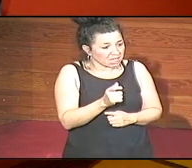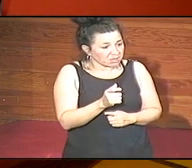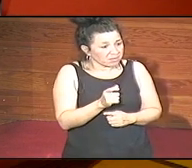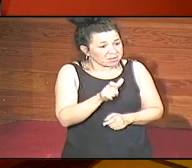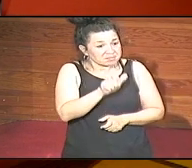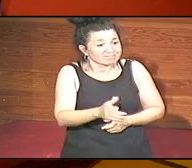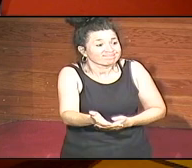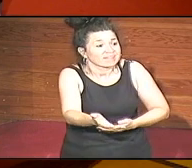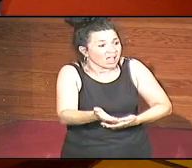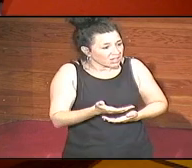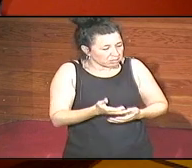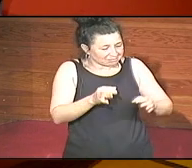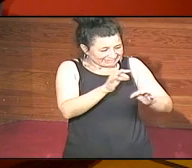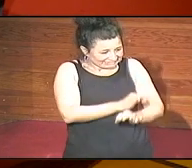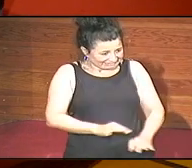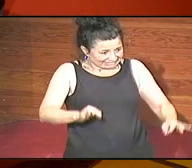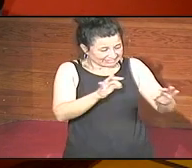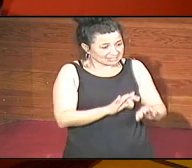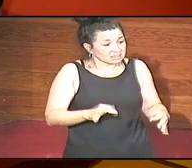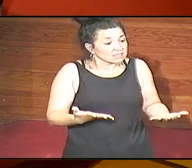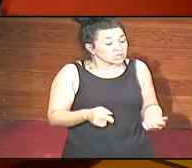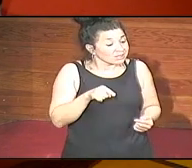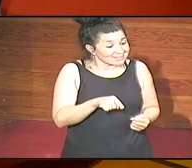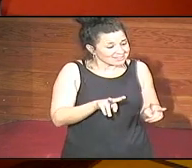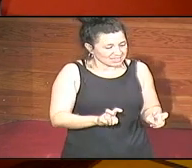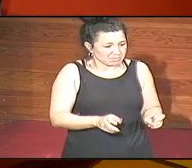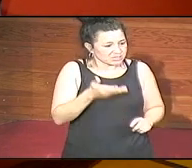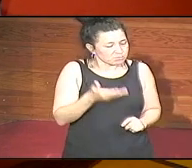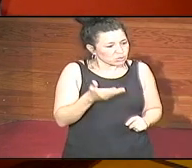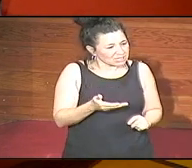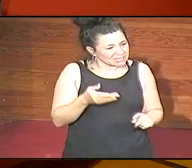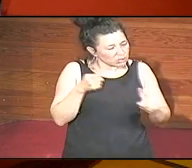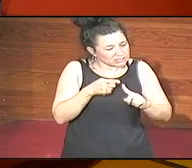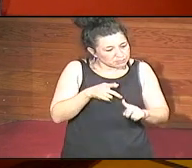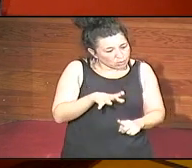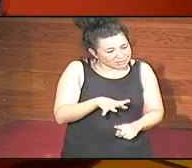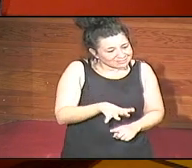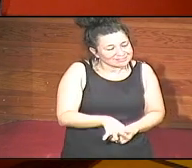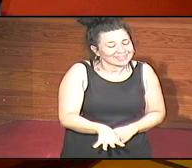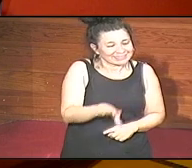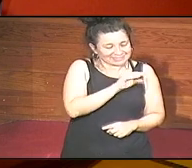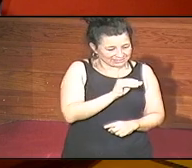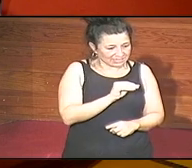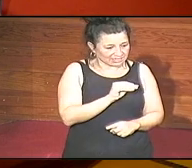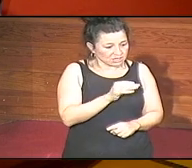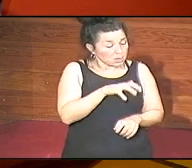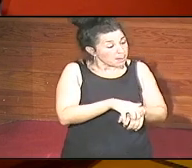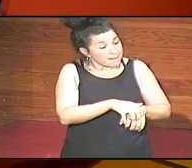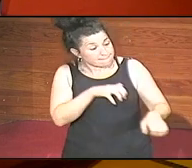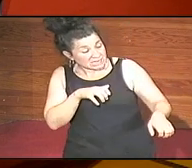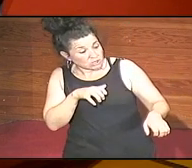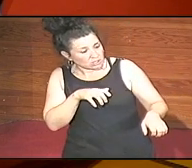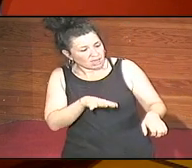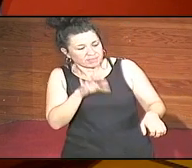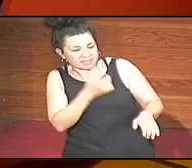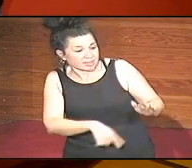ayudar y eso es importante para comprender porque aunque la mayoría deciden no alistarse